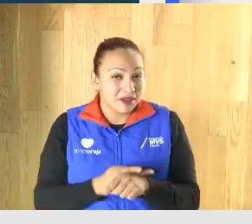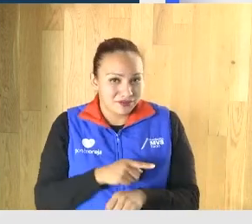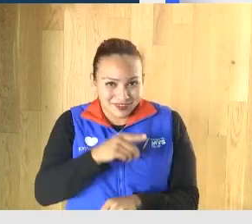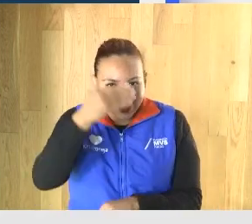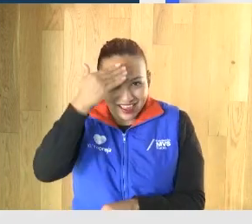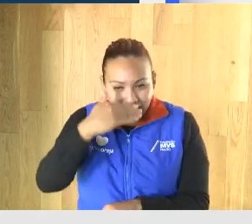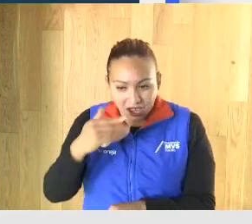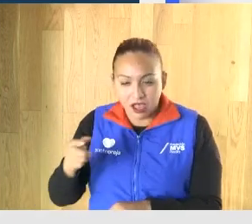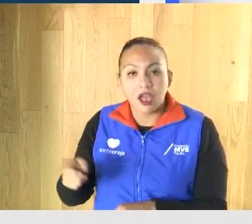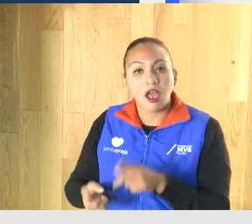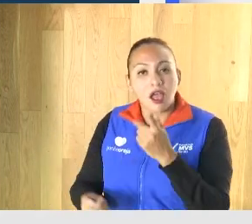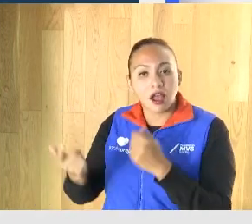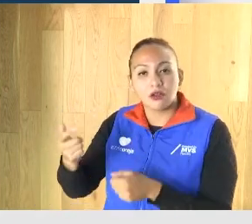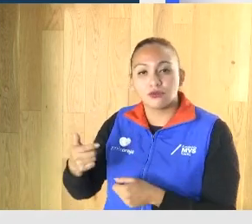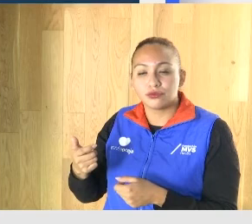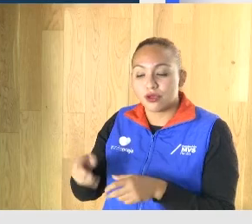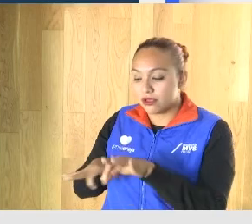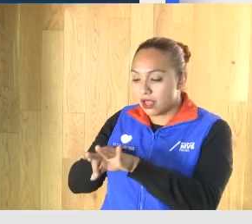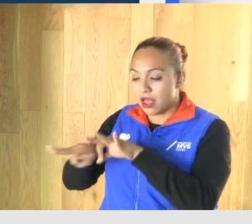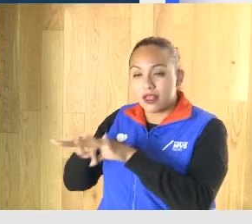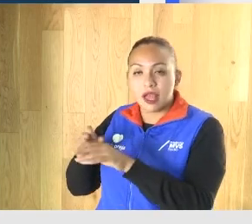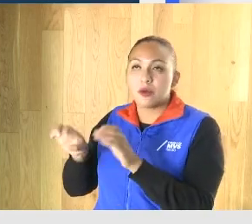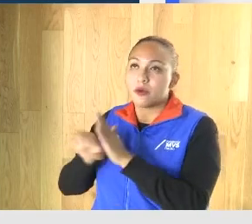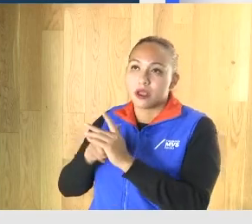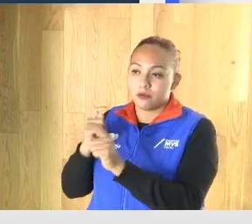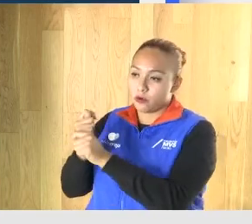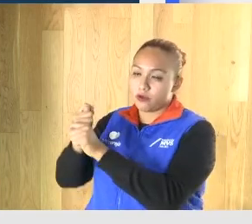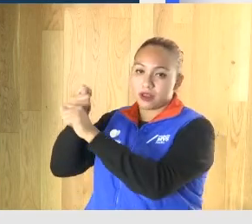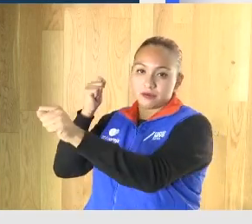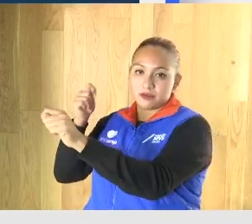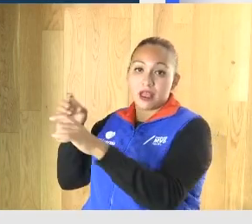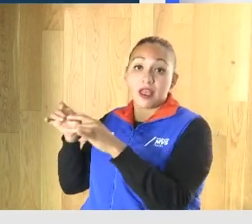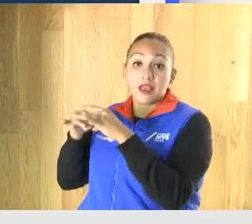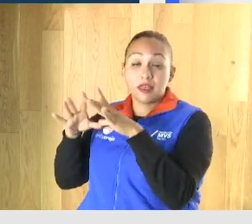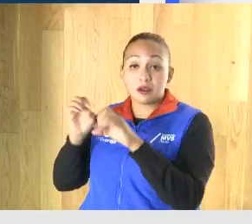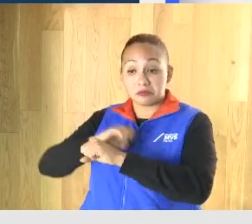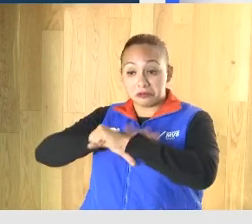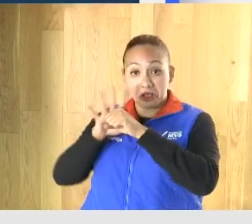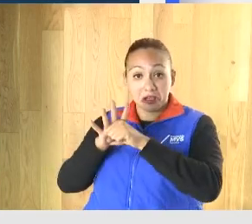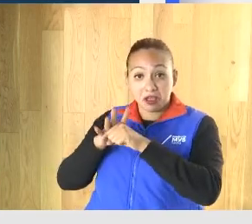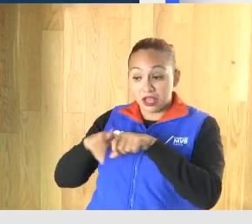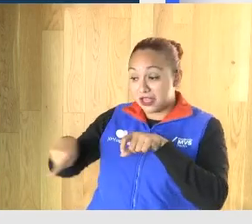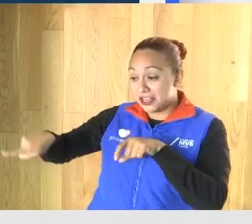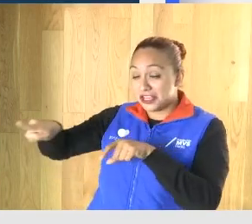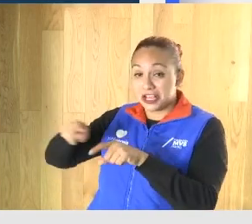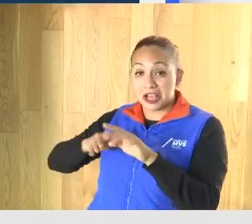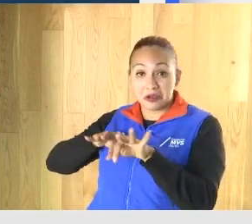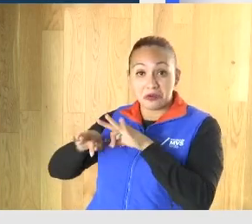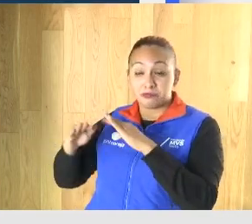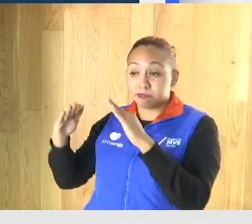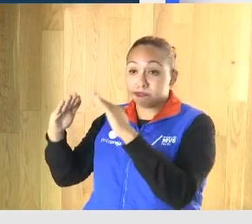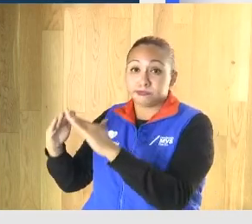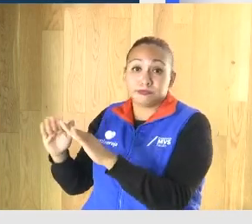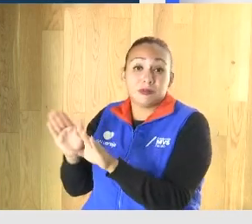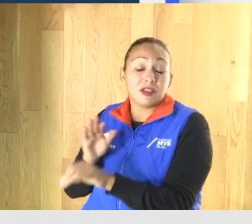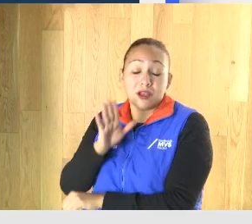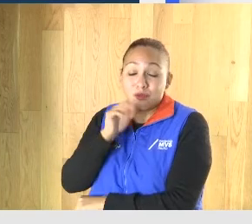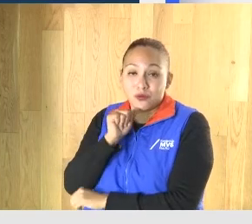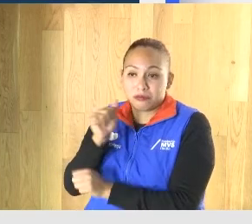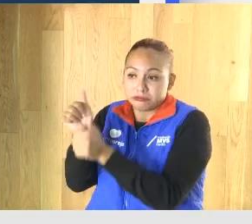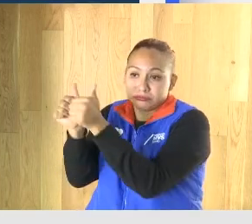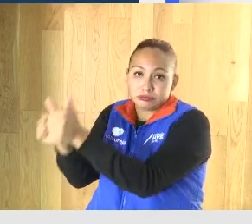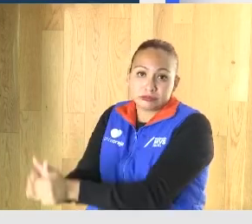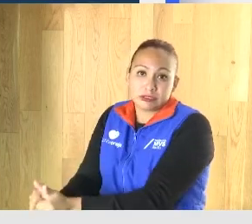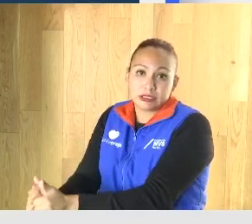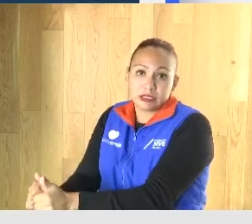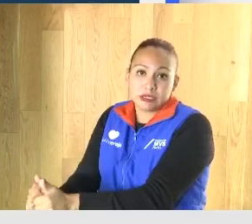manera el transporte a nivel global, pues eso desde luego es un riesgo para las empresas y bueno, también vemos que muchas empresas sí que